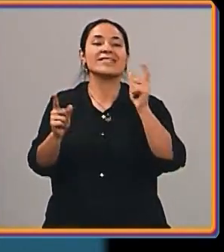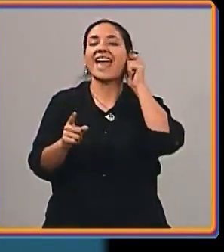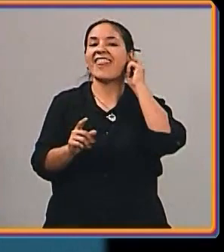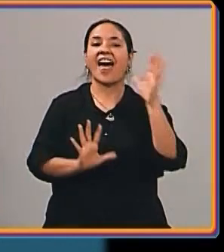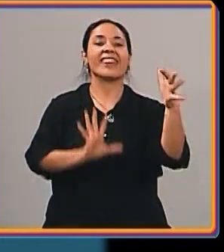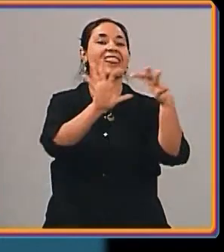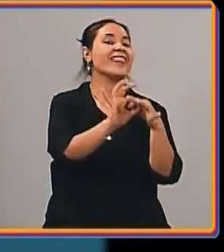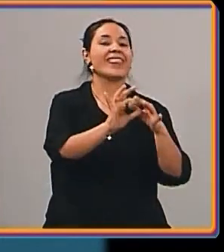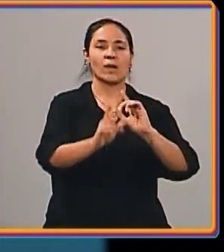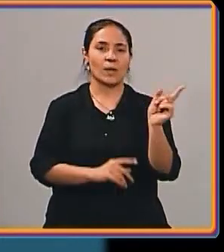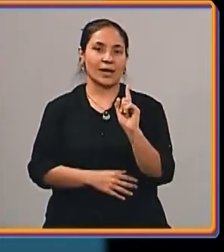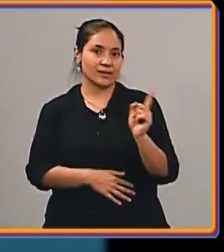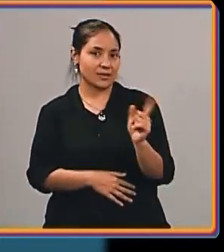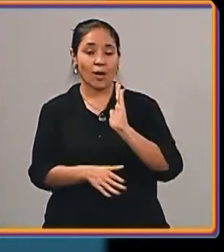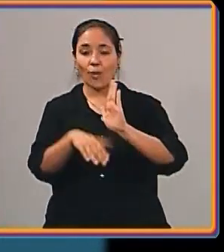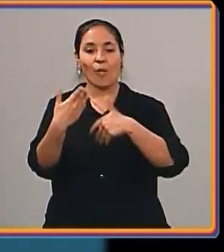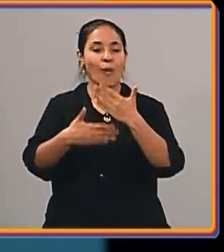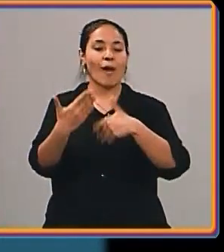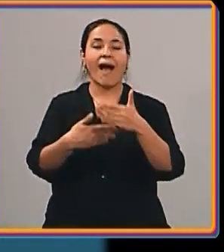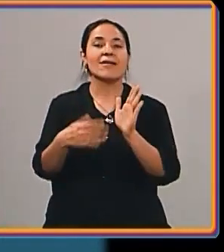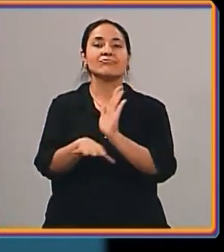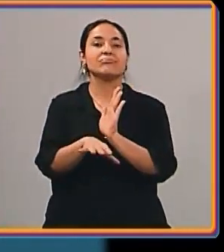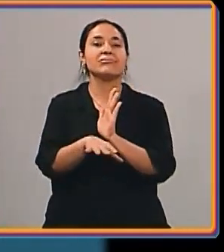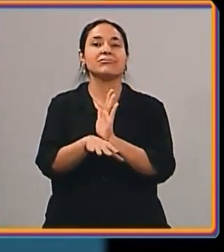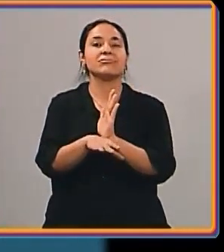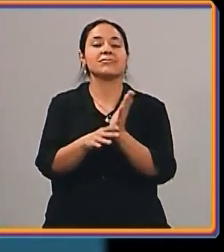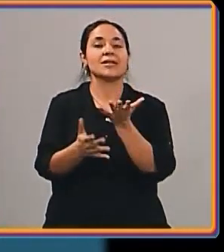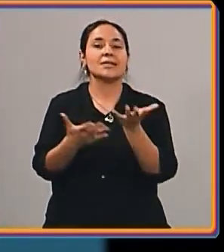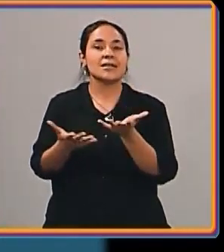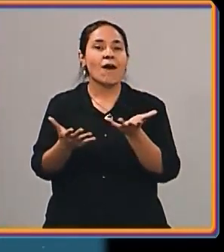exclusivo de una edad. Jugar a la vez es